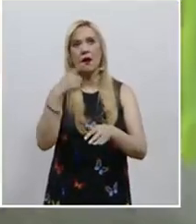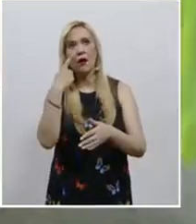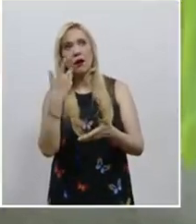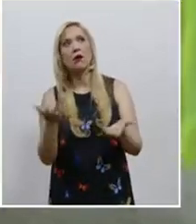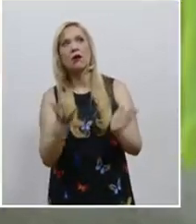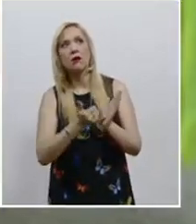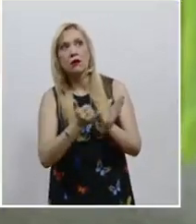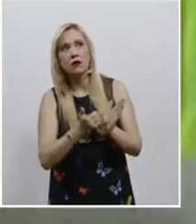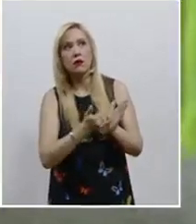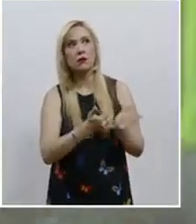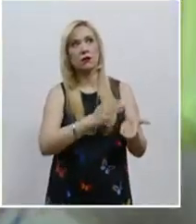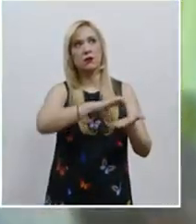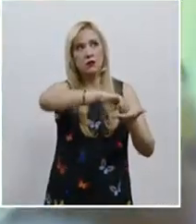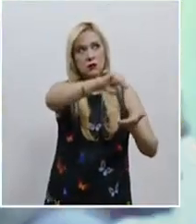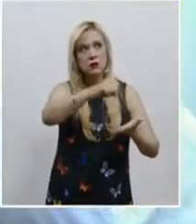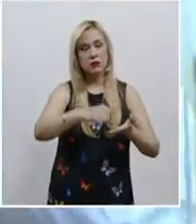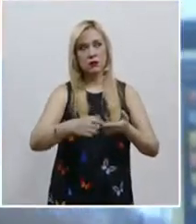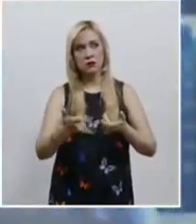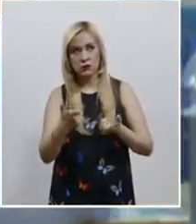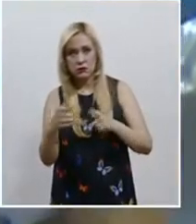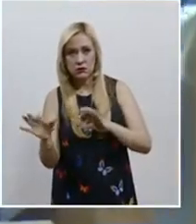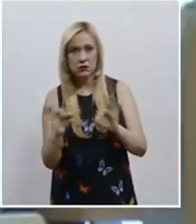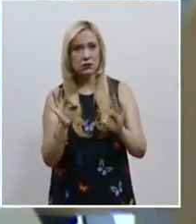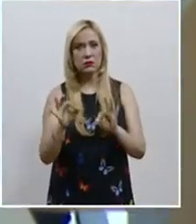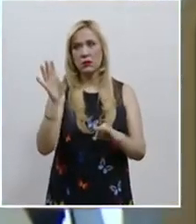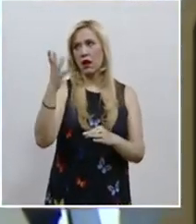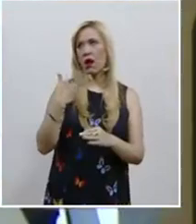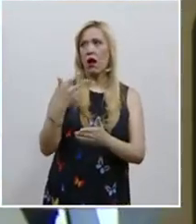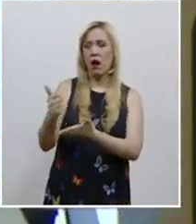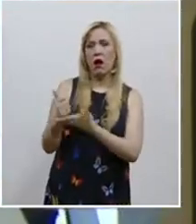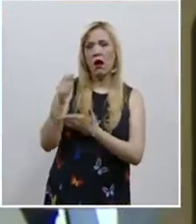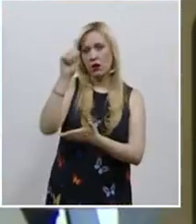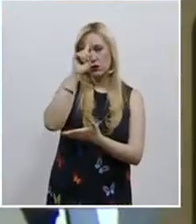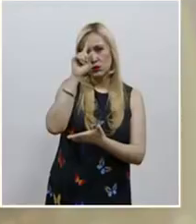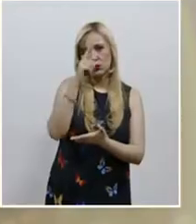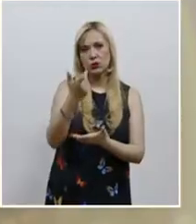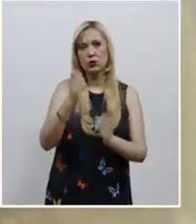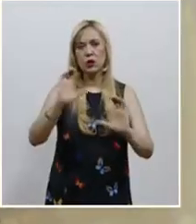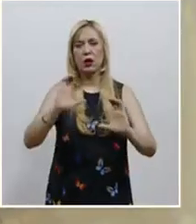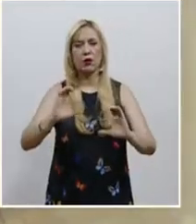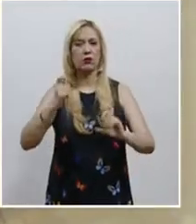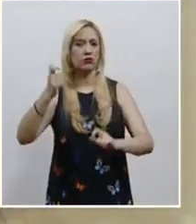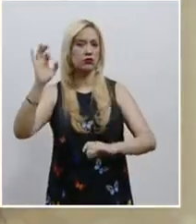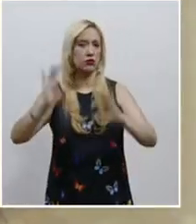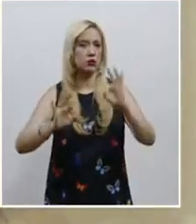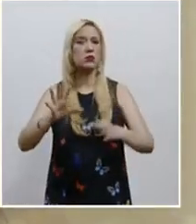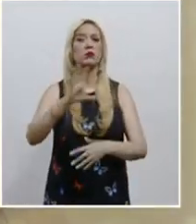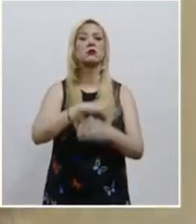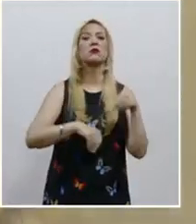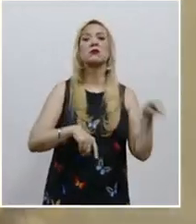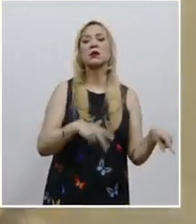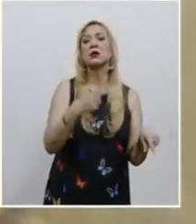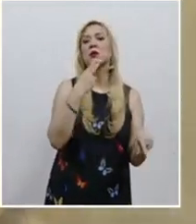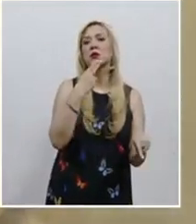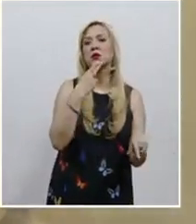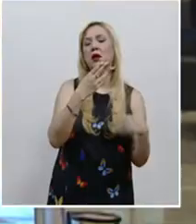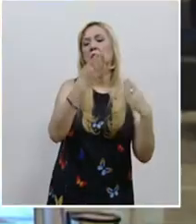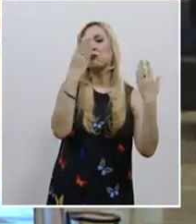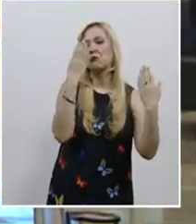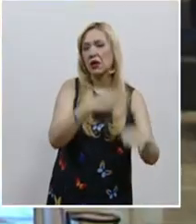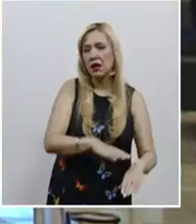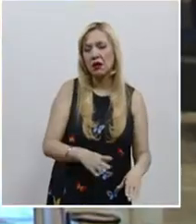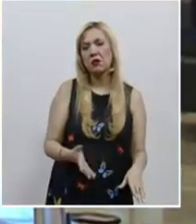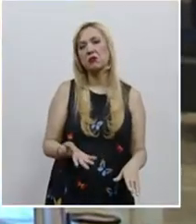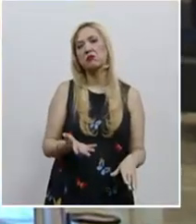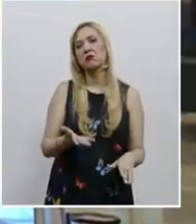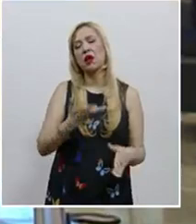de impuestos, manejo de activos y cuenta con asesor financiero, entre otros. Y el pasivo, que utiliza productos financieros, cuenta